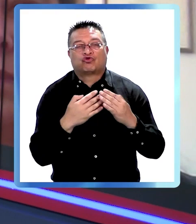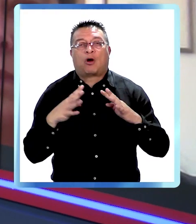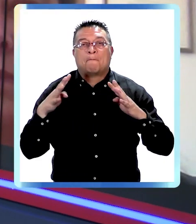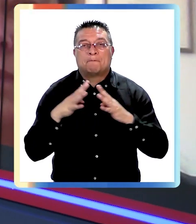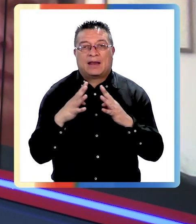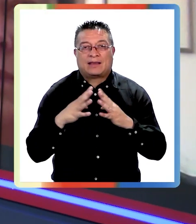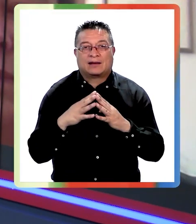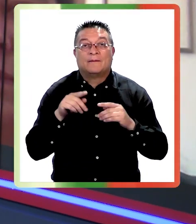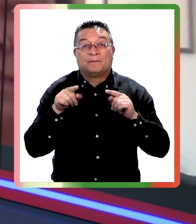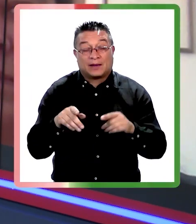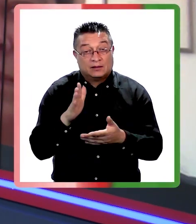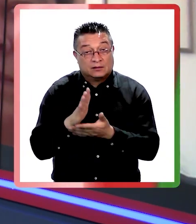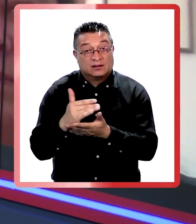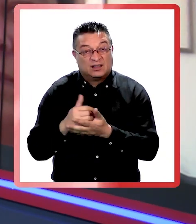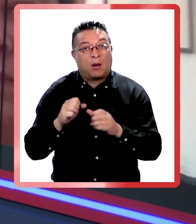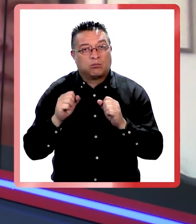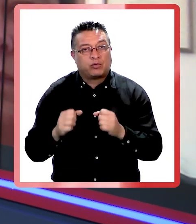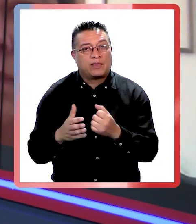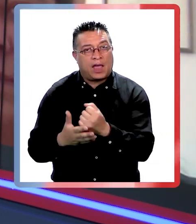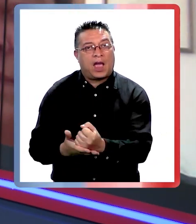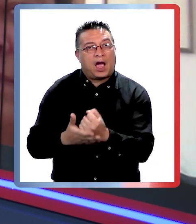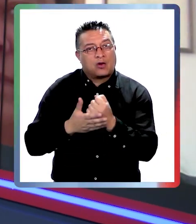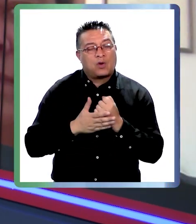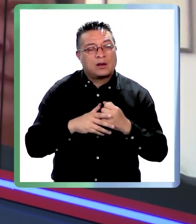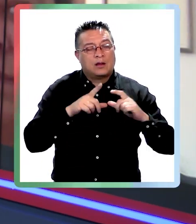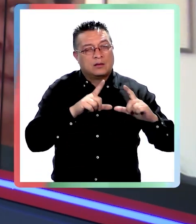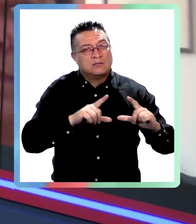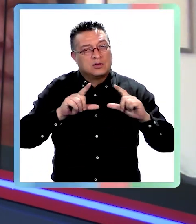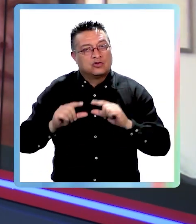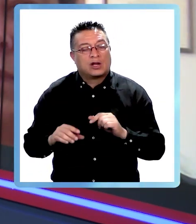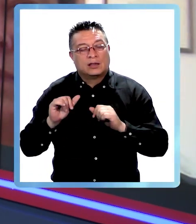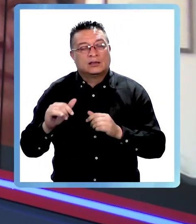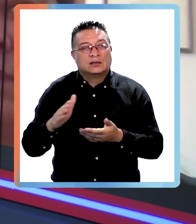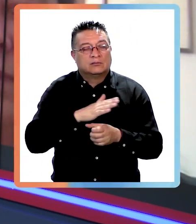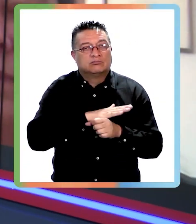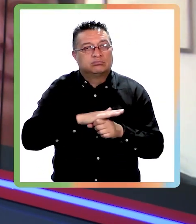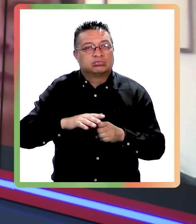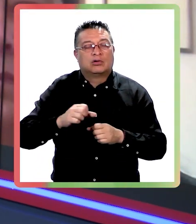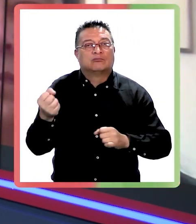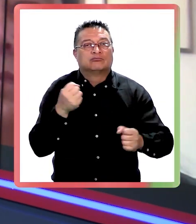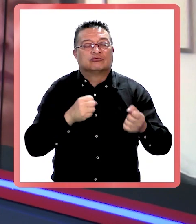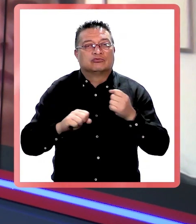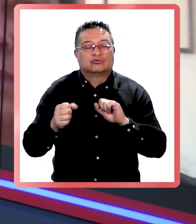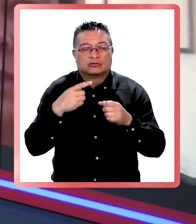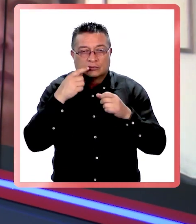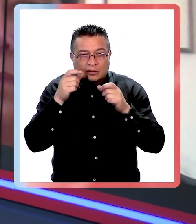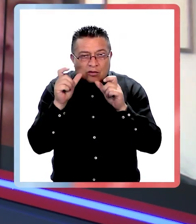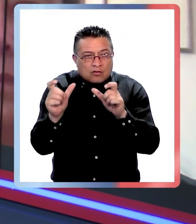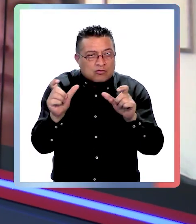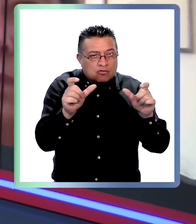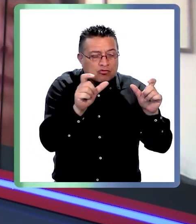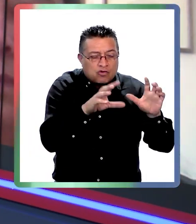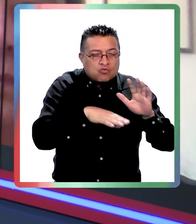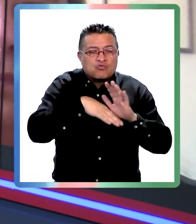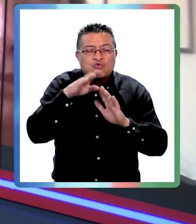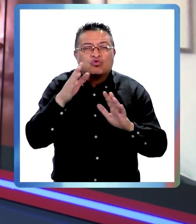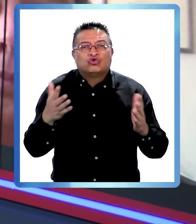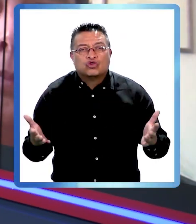militar. Aplicar medidas como esta podría colaborar con la disminución o incluso la eliminación de conductas vigilantistas,